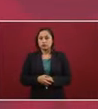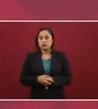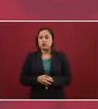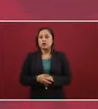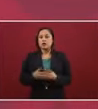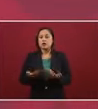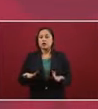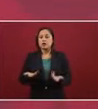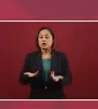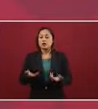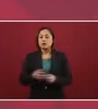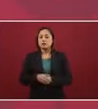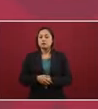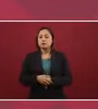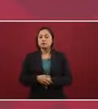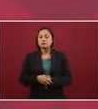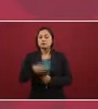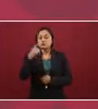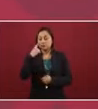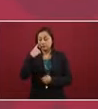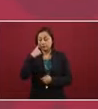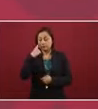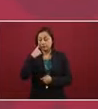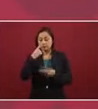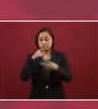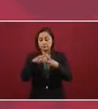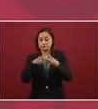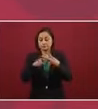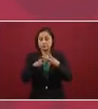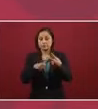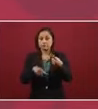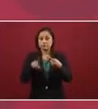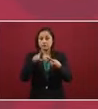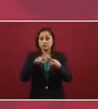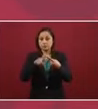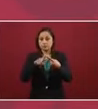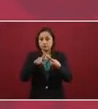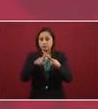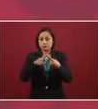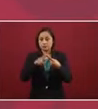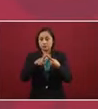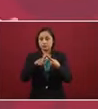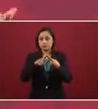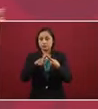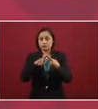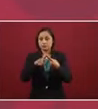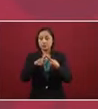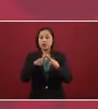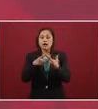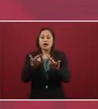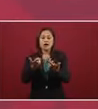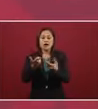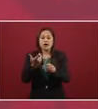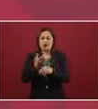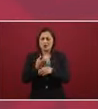Una es la delincuencia, las conductas ilícitas,